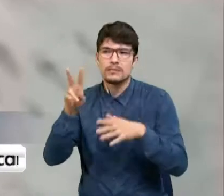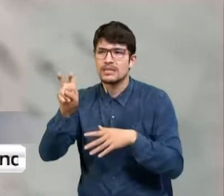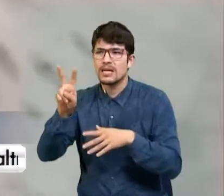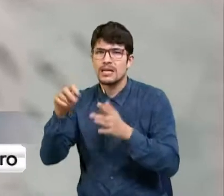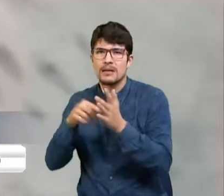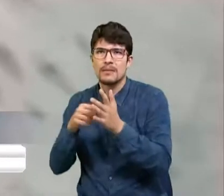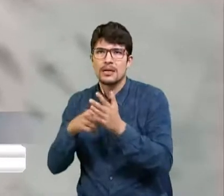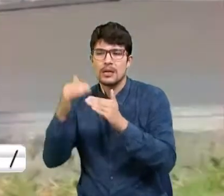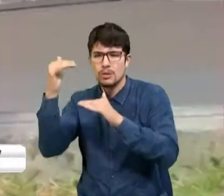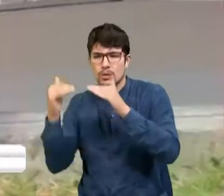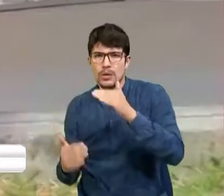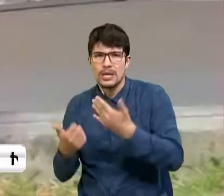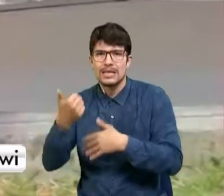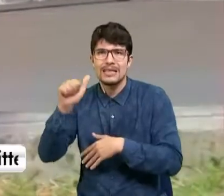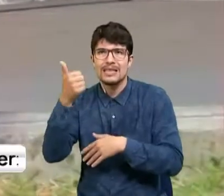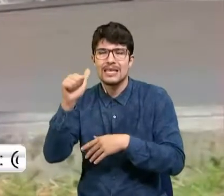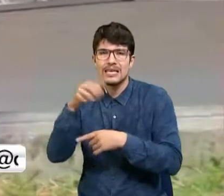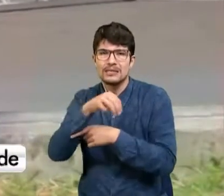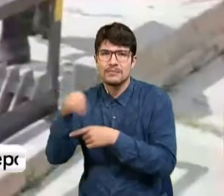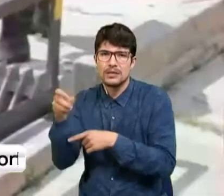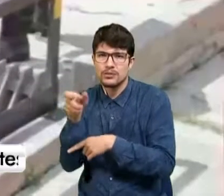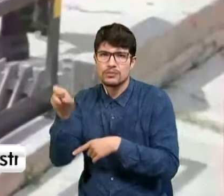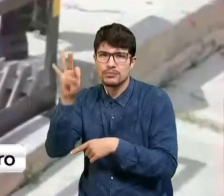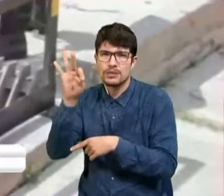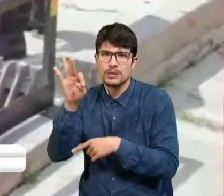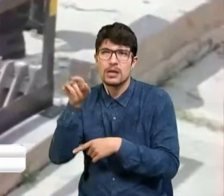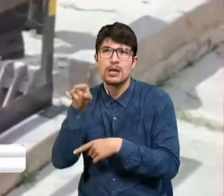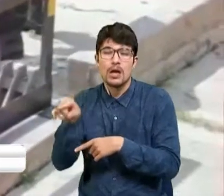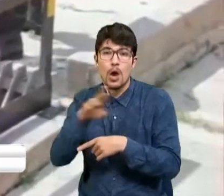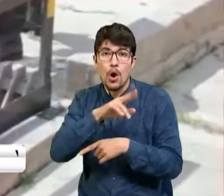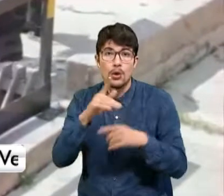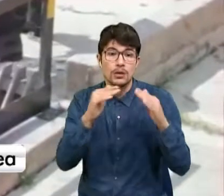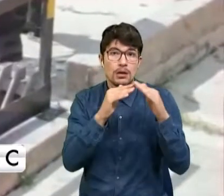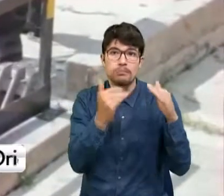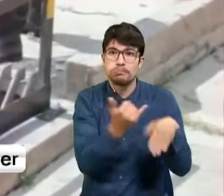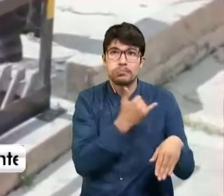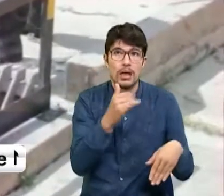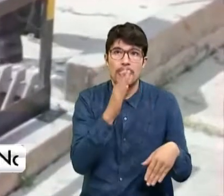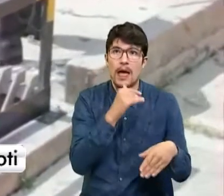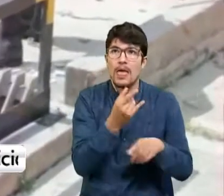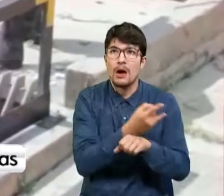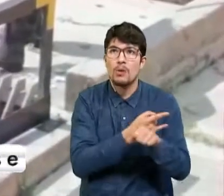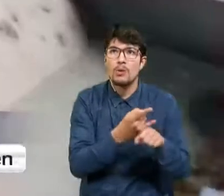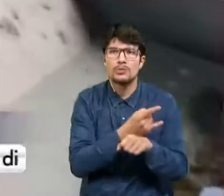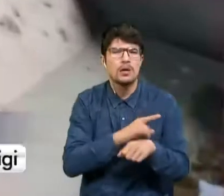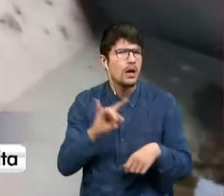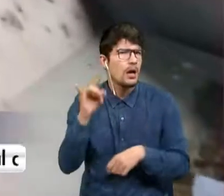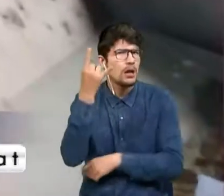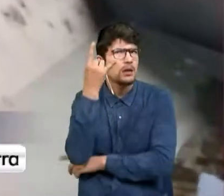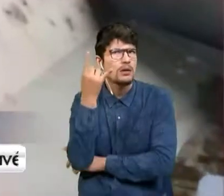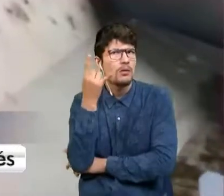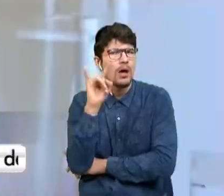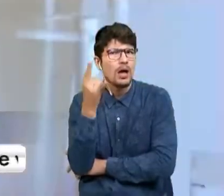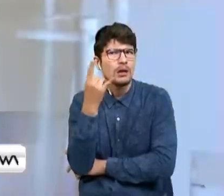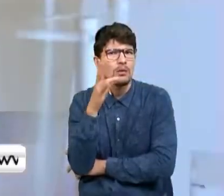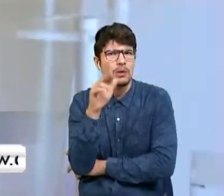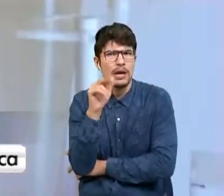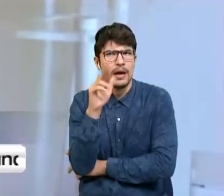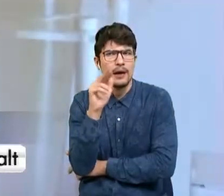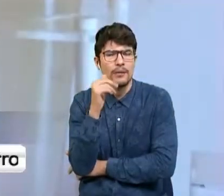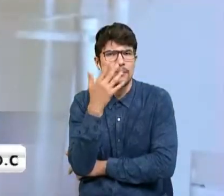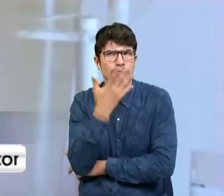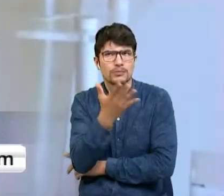por debajo de 10 metros cúbicos de agua y otros no consumen nada algo que está por fuera de los rangos